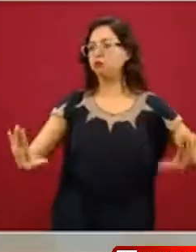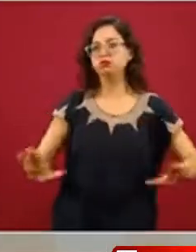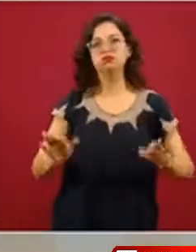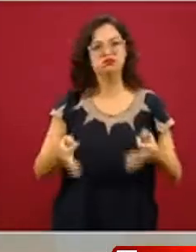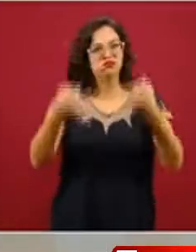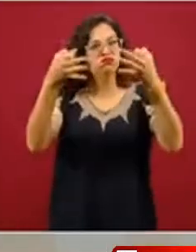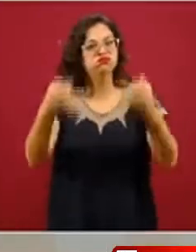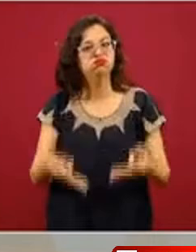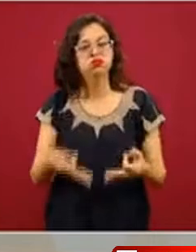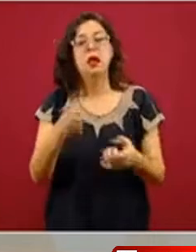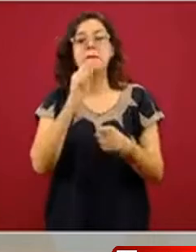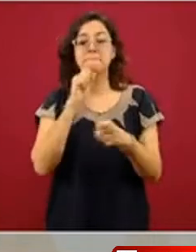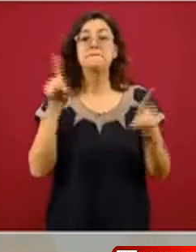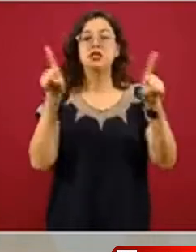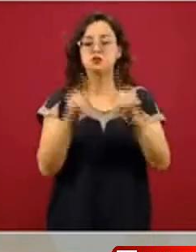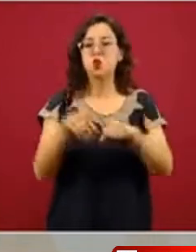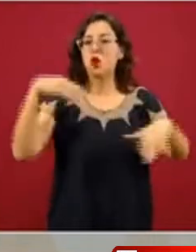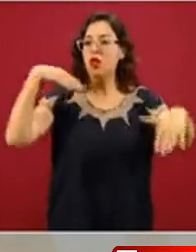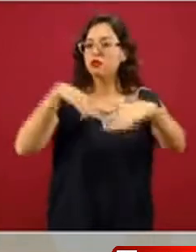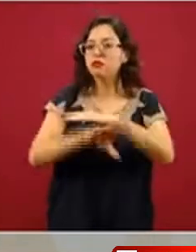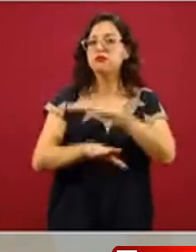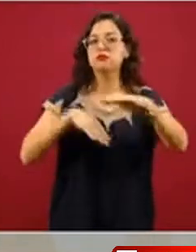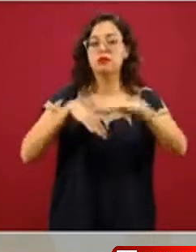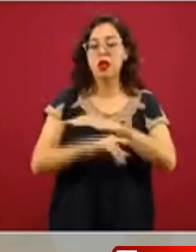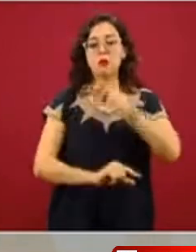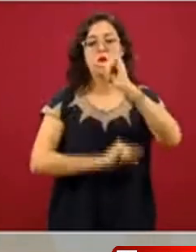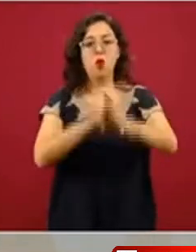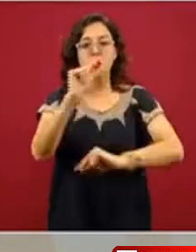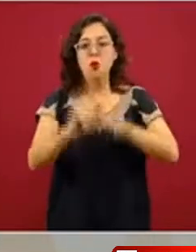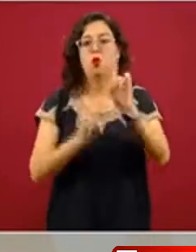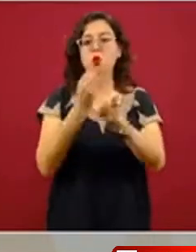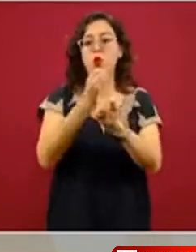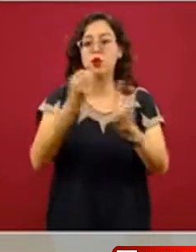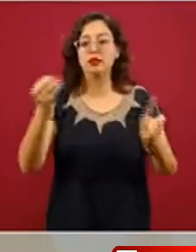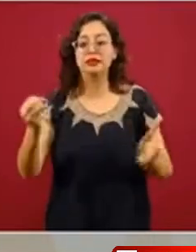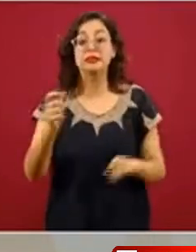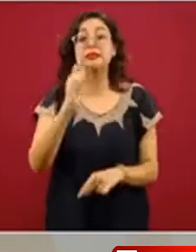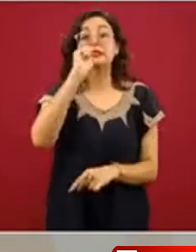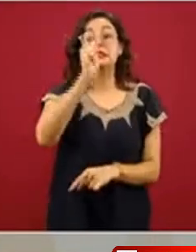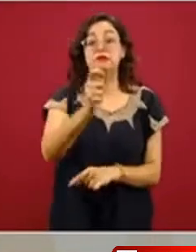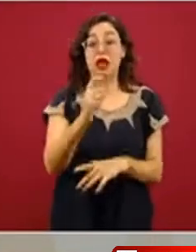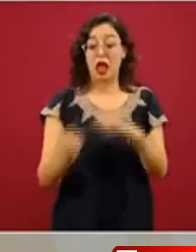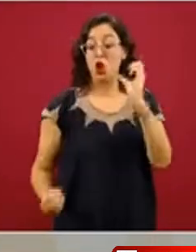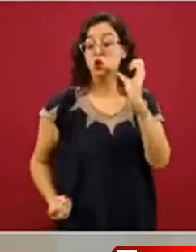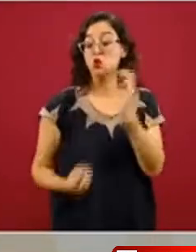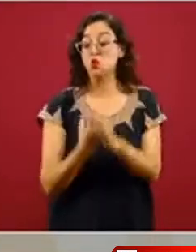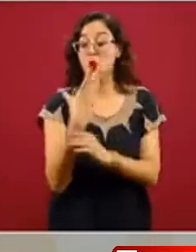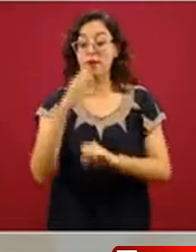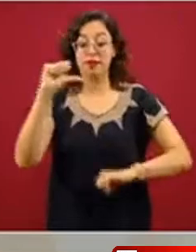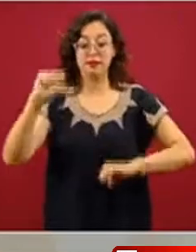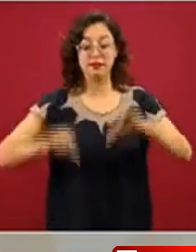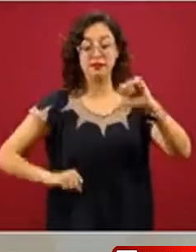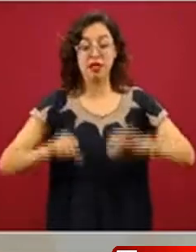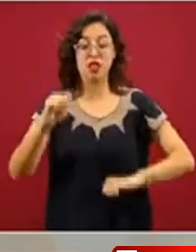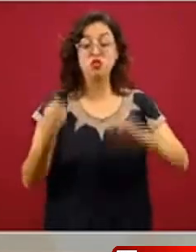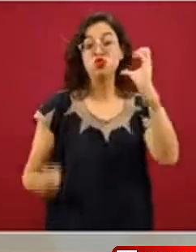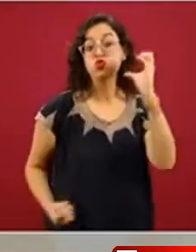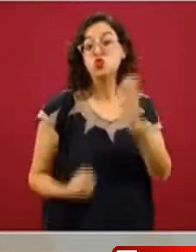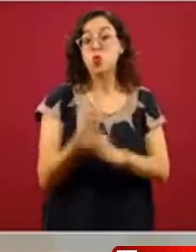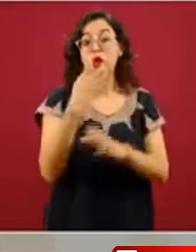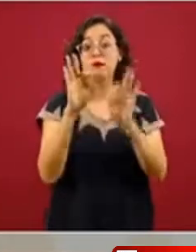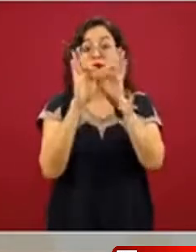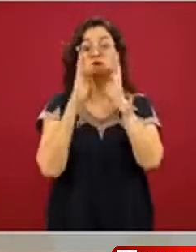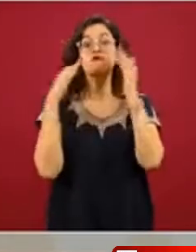organización en el punto de entrada. Entonces, en resumen, este tránsito a la nueva realidad, a la nueva normalidad, debe